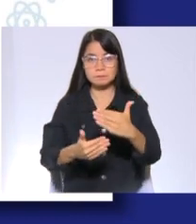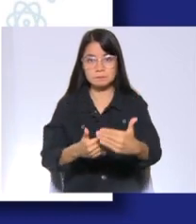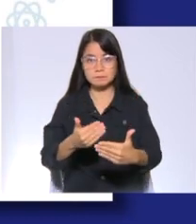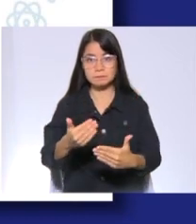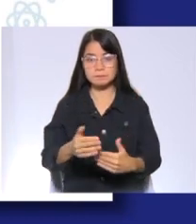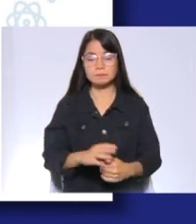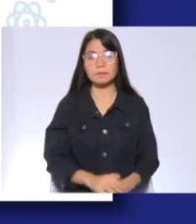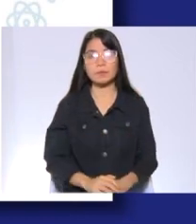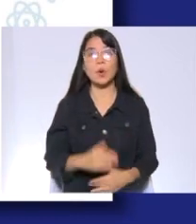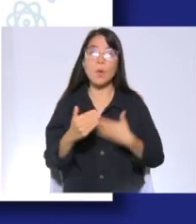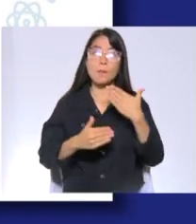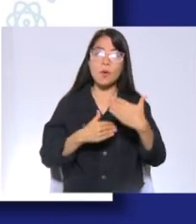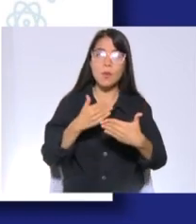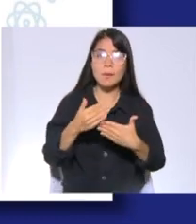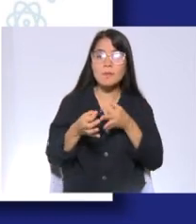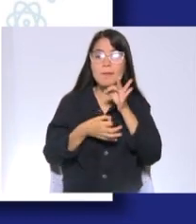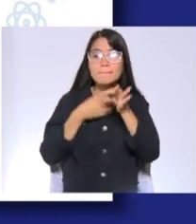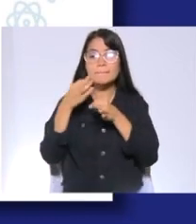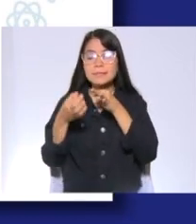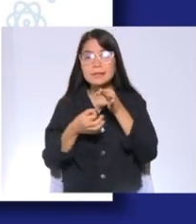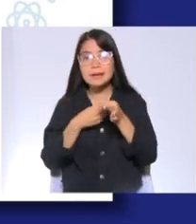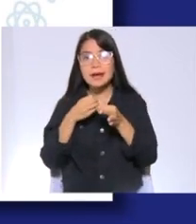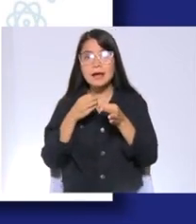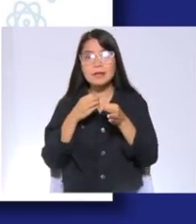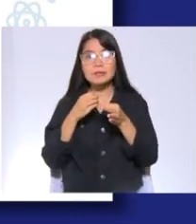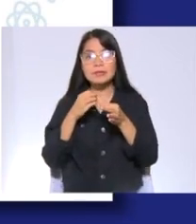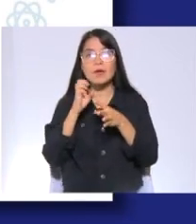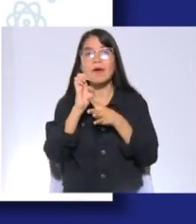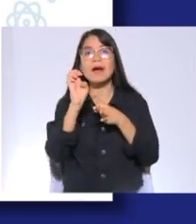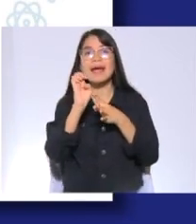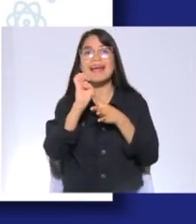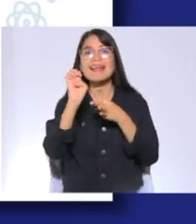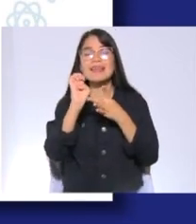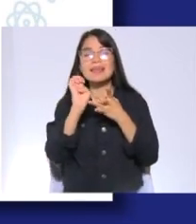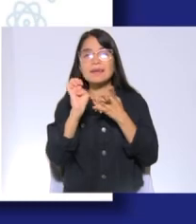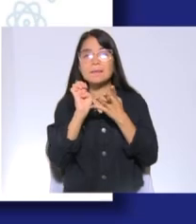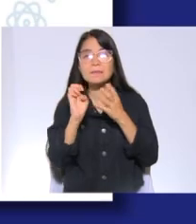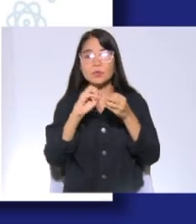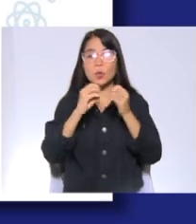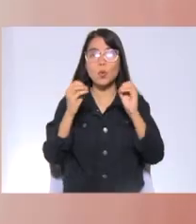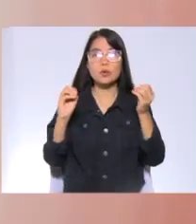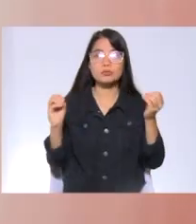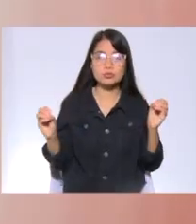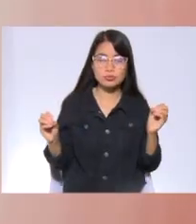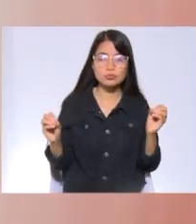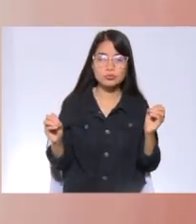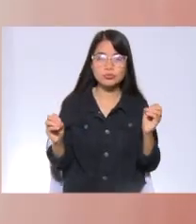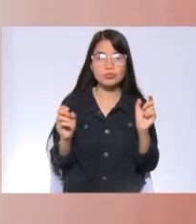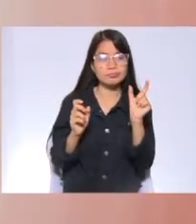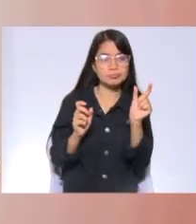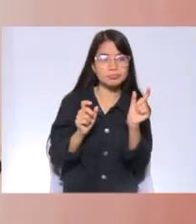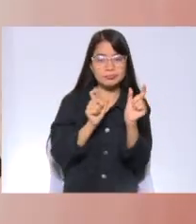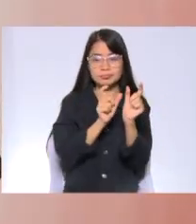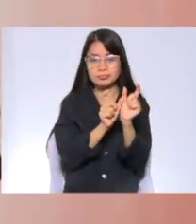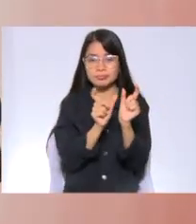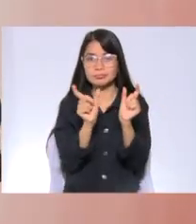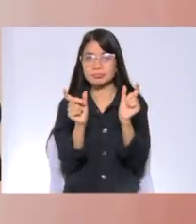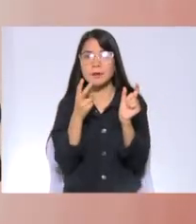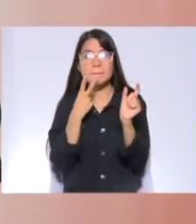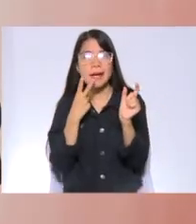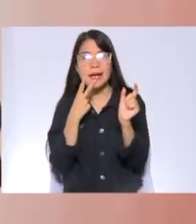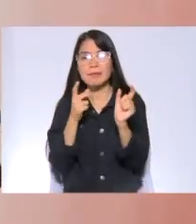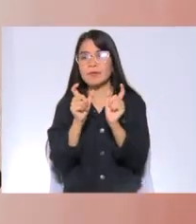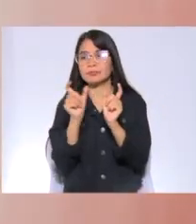en el momento de formar una oración para luego entonces pasar a todo lo que tiene que ver con los párrafos escritos. Y sobre todas las cosas, mi profe, es el